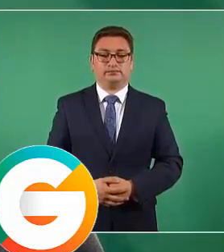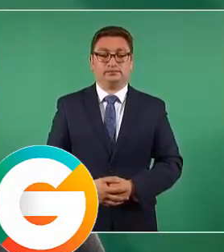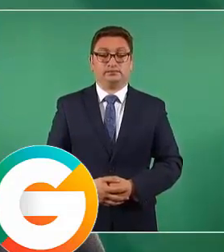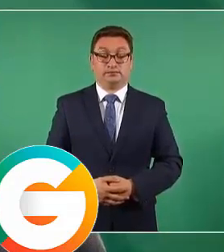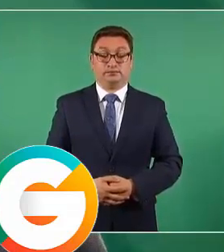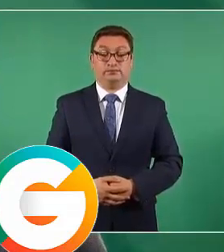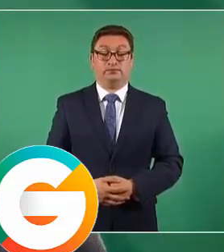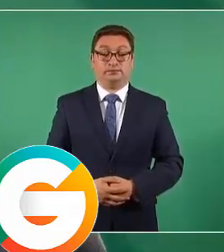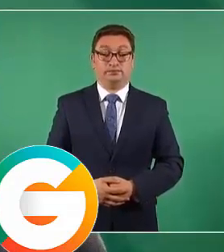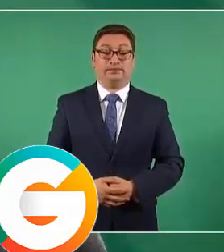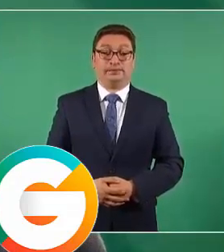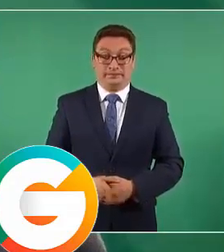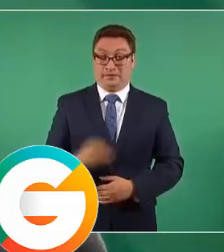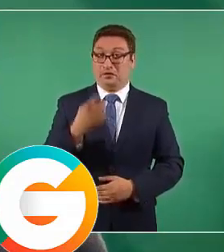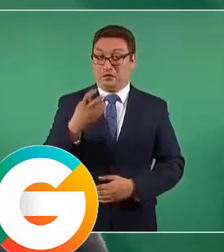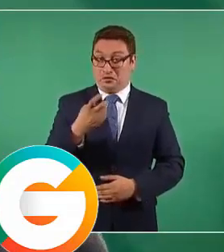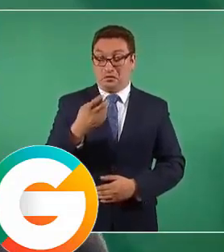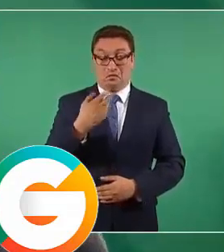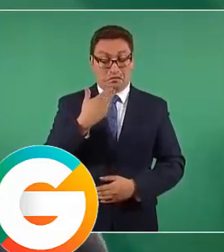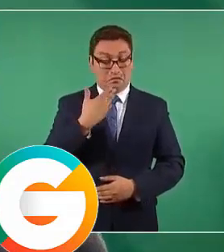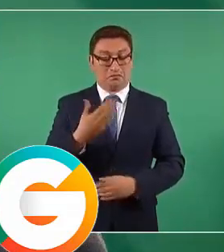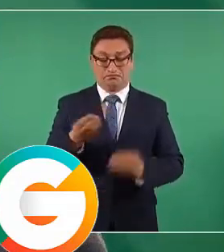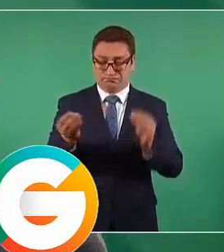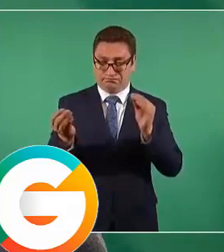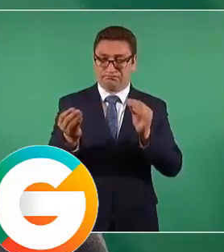Es muy bueno este debate,